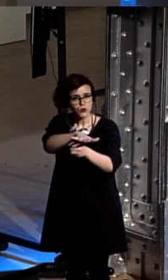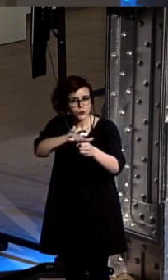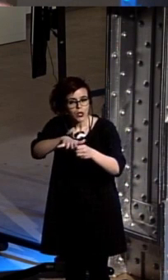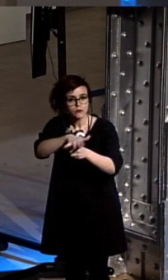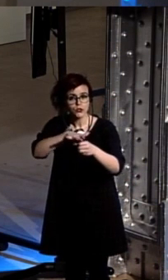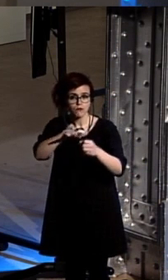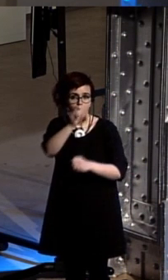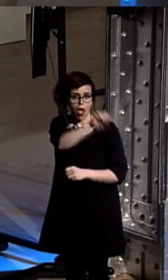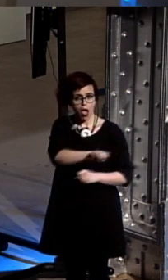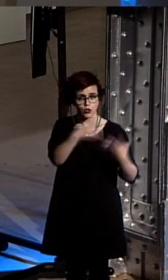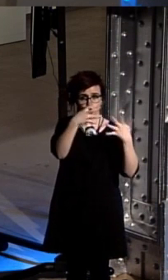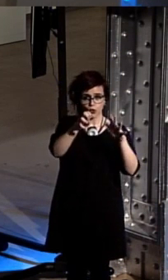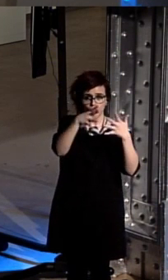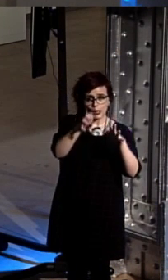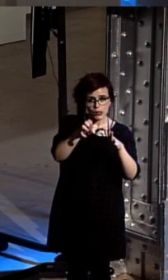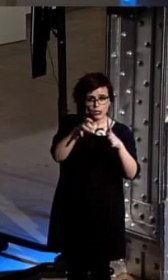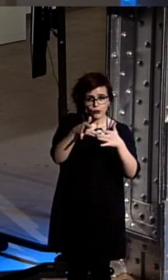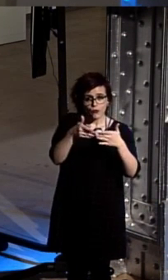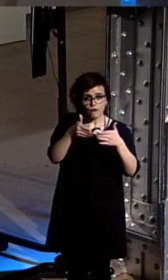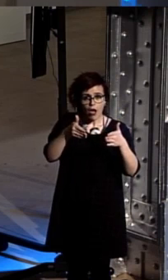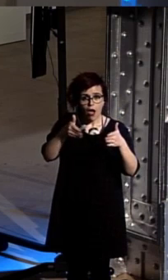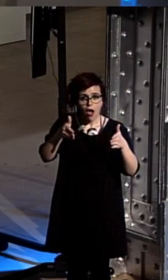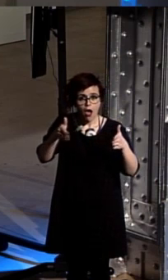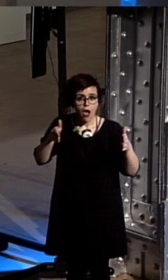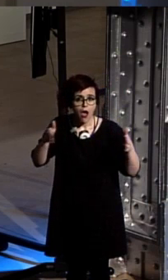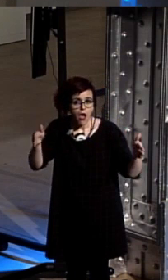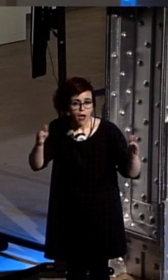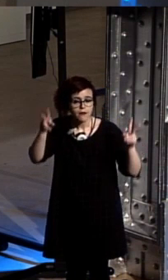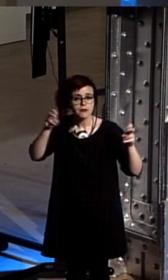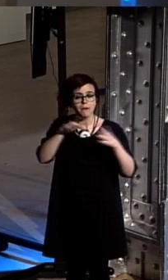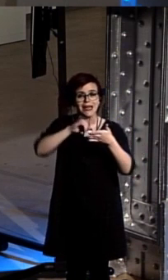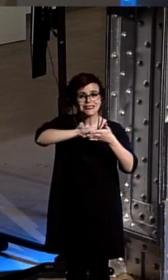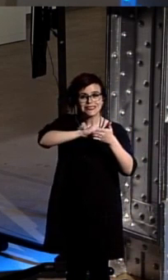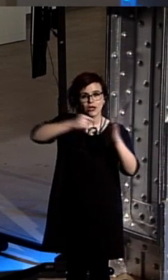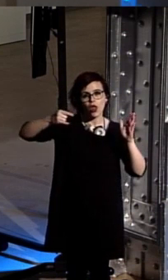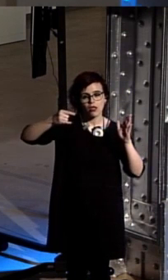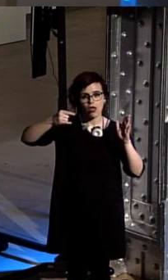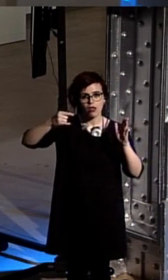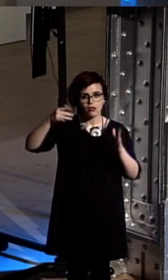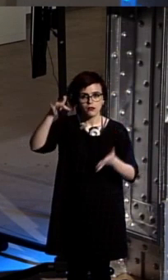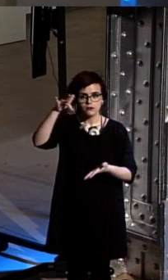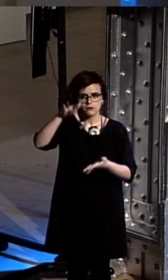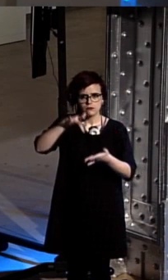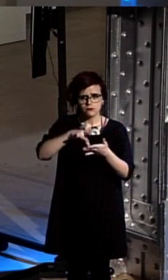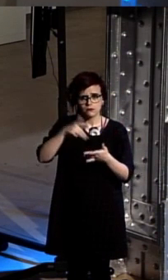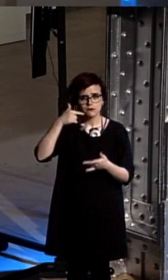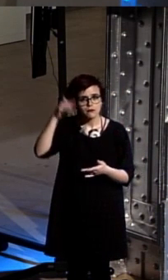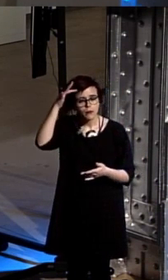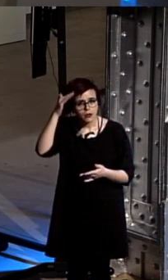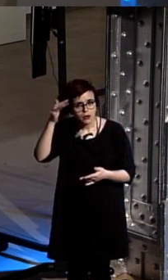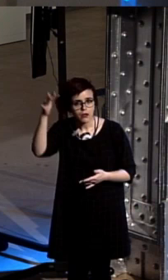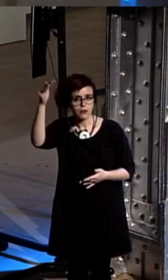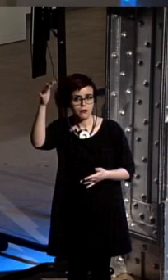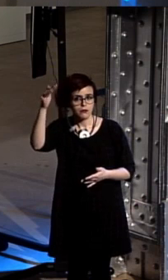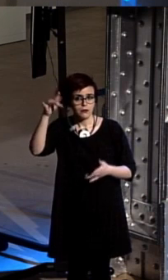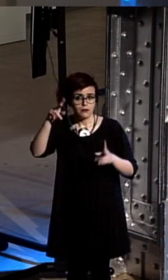a partir de los años 90 con las tecnologías de imaginería médica. Y hay un